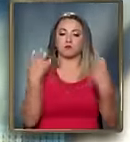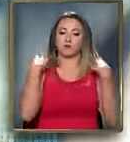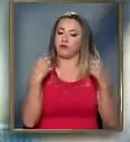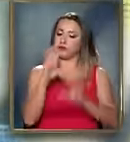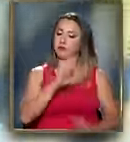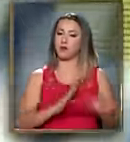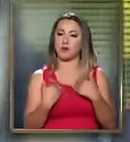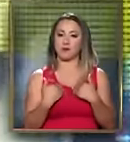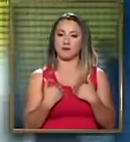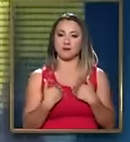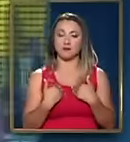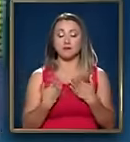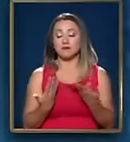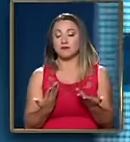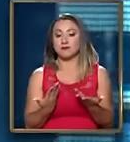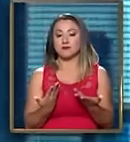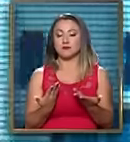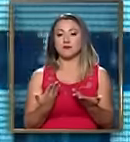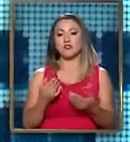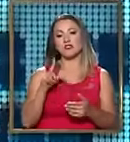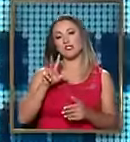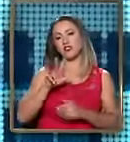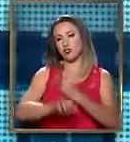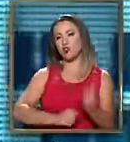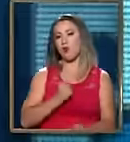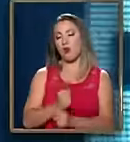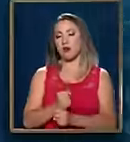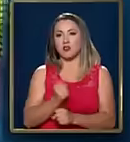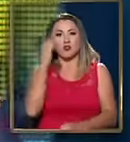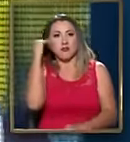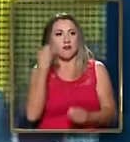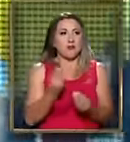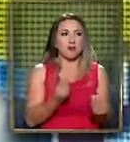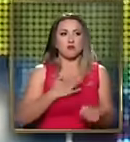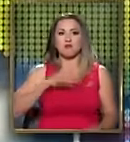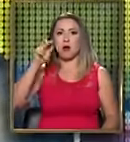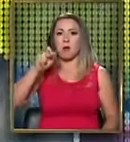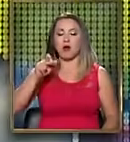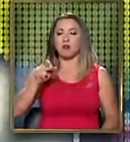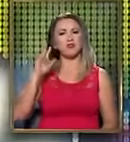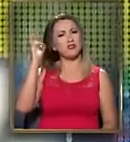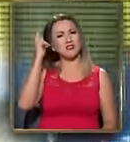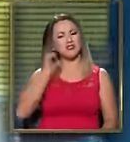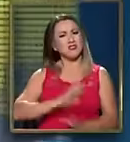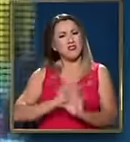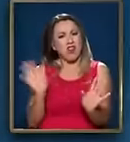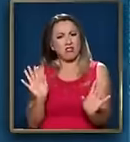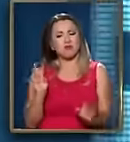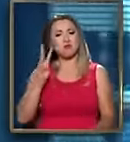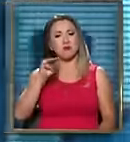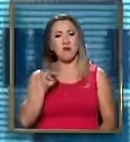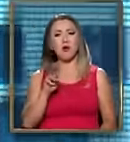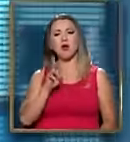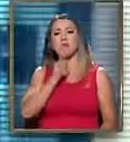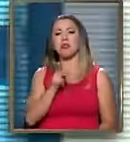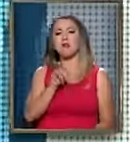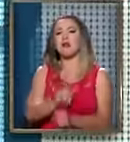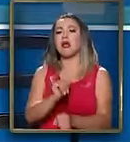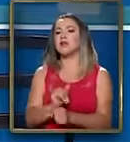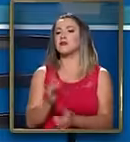de la familia. Y tener 7-8 años y no saber qué pasó con tu padre, no entendía nada. De hecho, mi madre me disfraza la